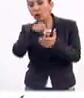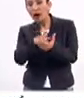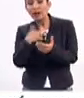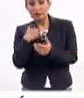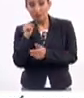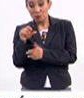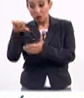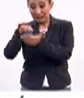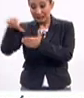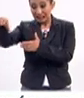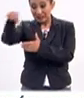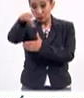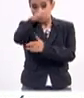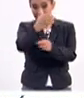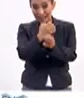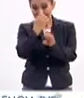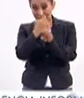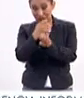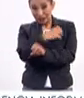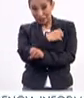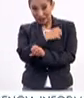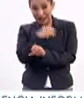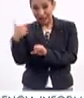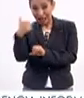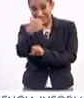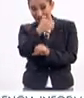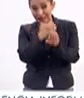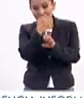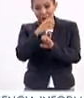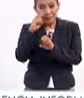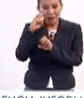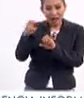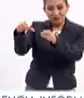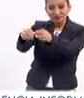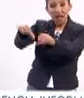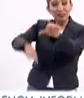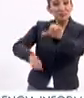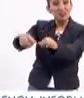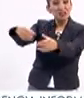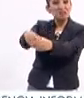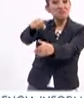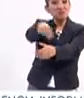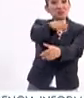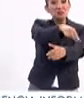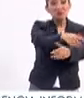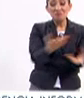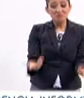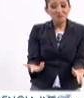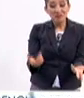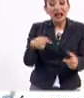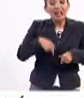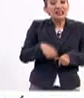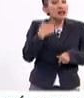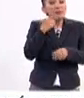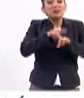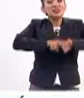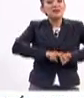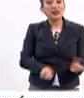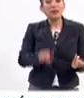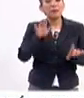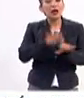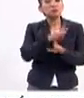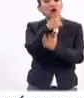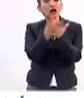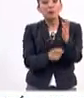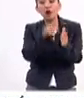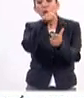en los propios centros de los estados, en las capitales de los estados es en donde suceden las actividades culturales. Aquí la intención es tener un